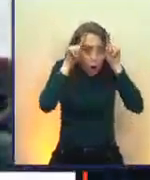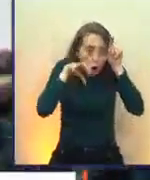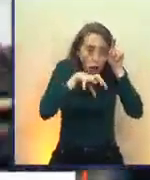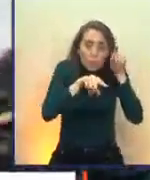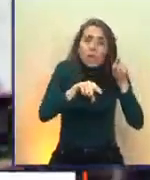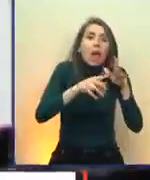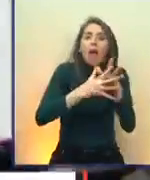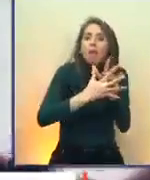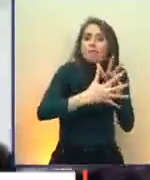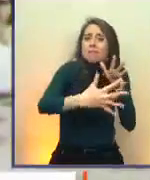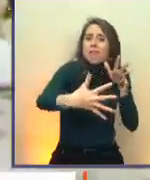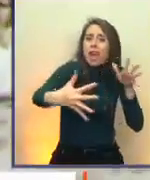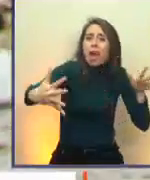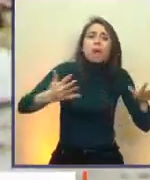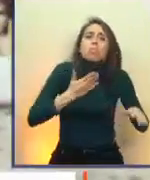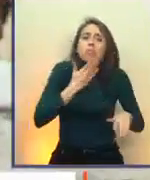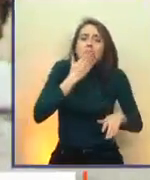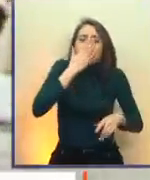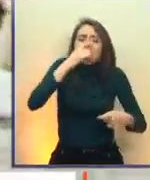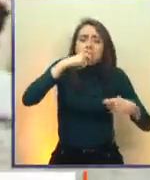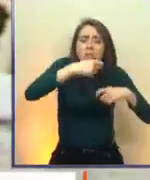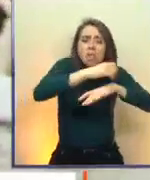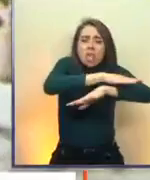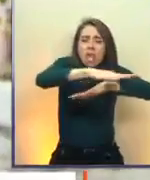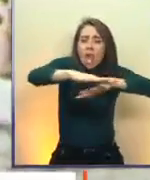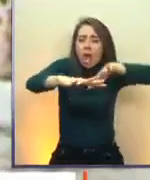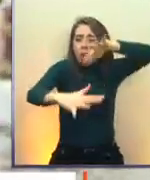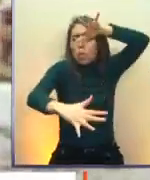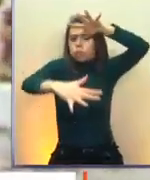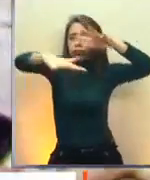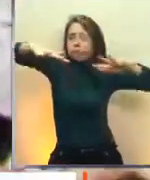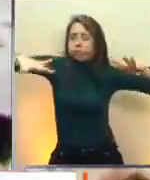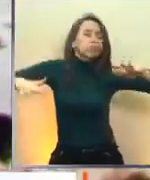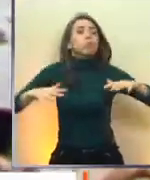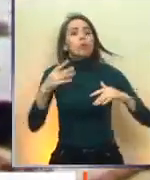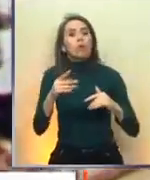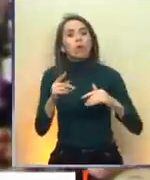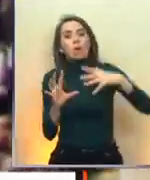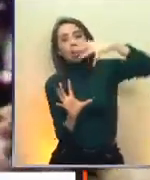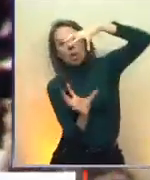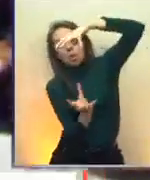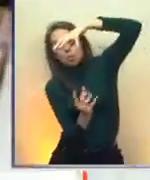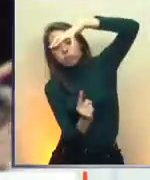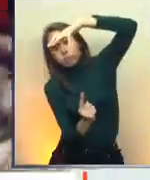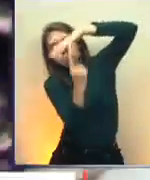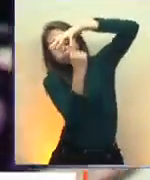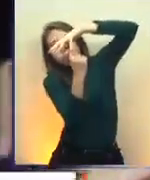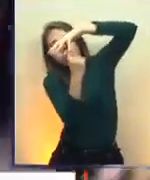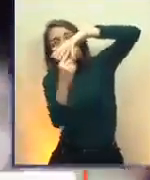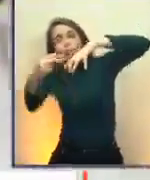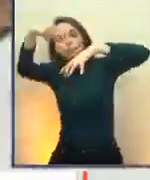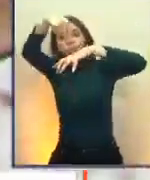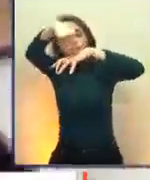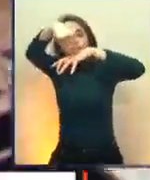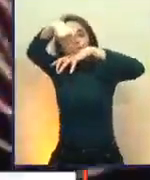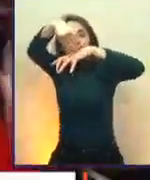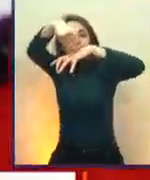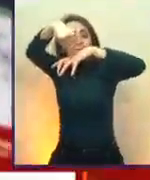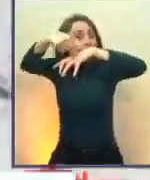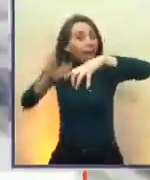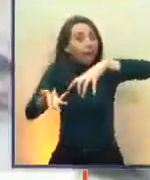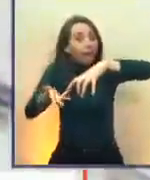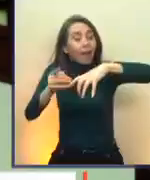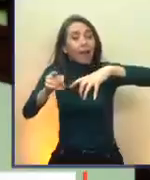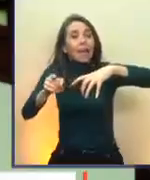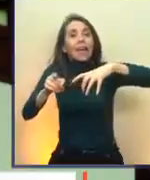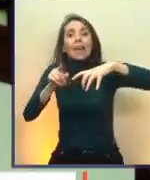grandeza de los hielos, los glaciares. Estar en el tope del mundo donde este